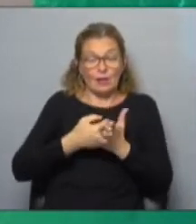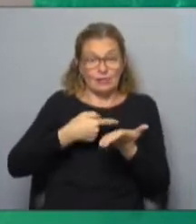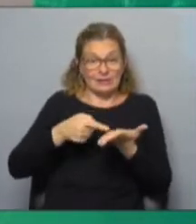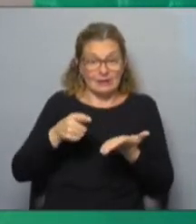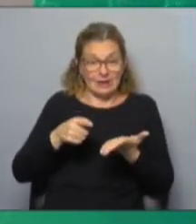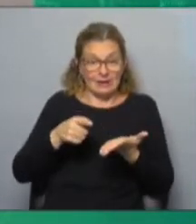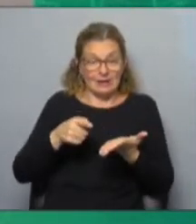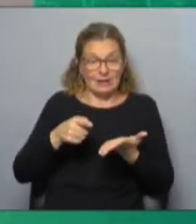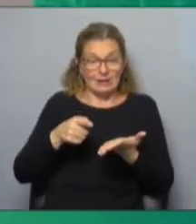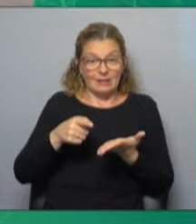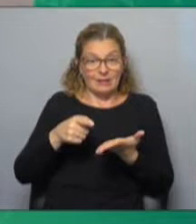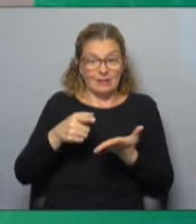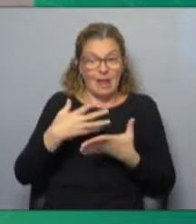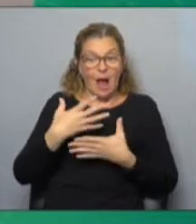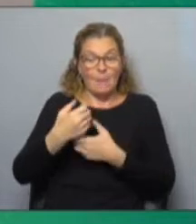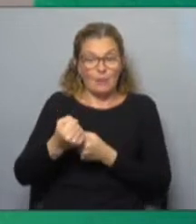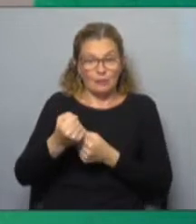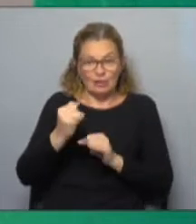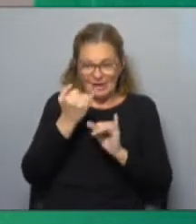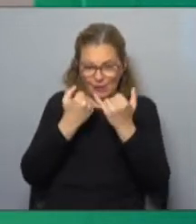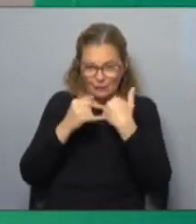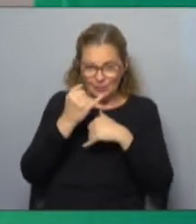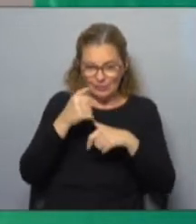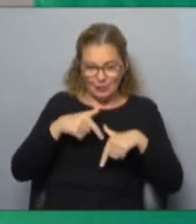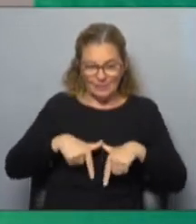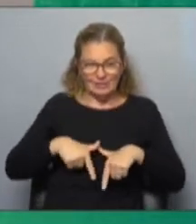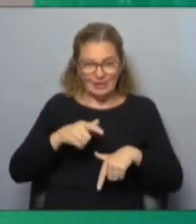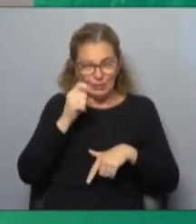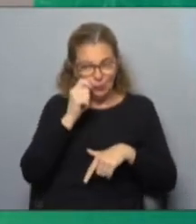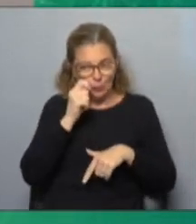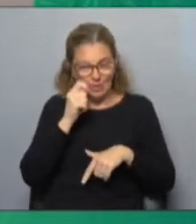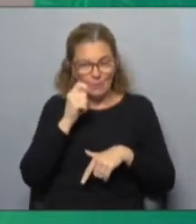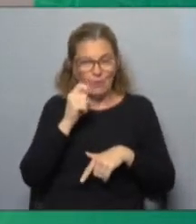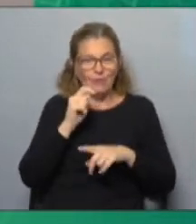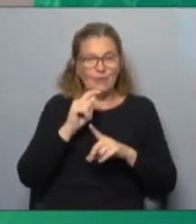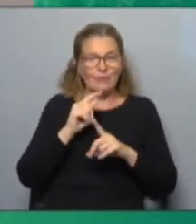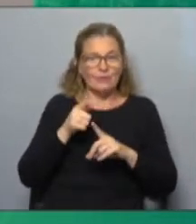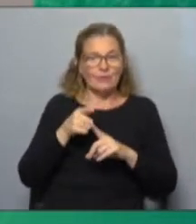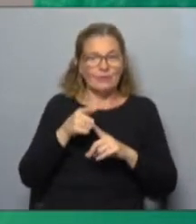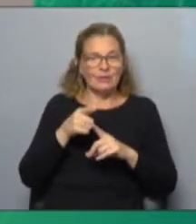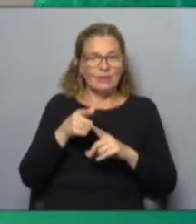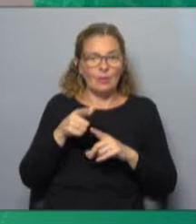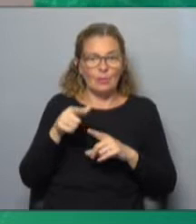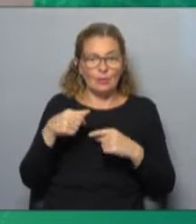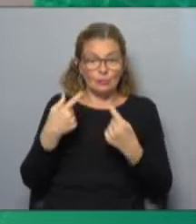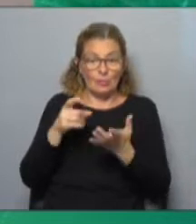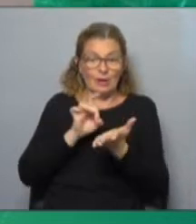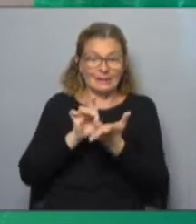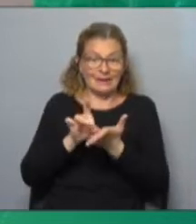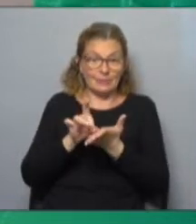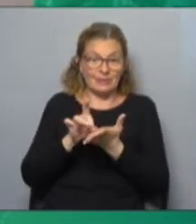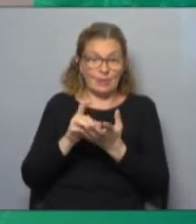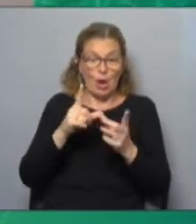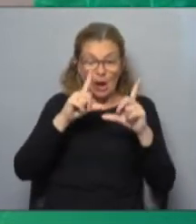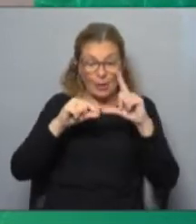se apoya en la información del Ministerio del Turismo, contrata el servicio de